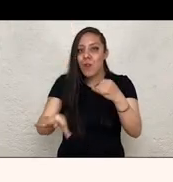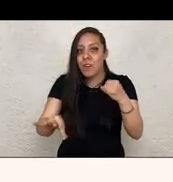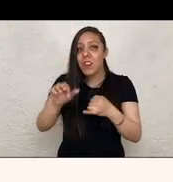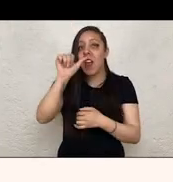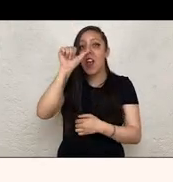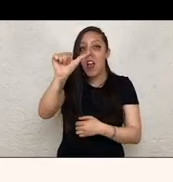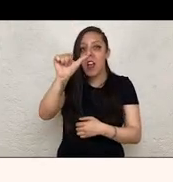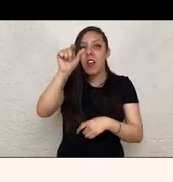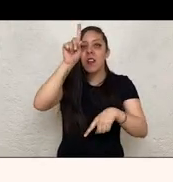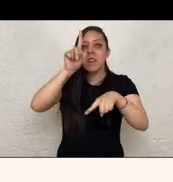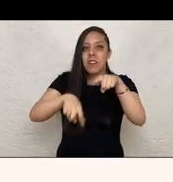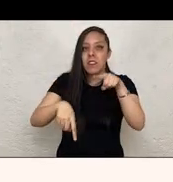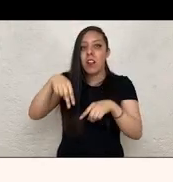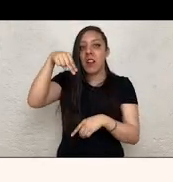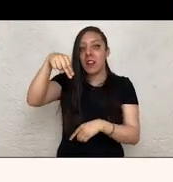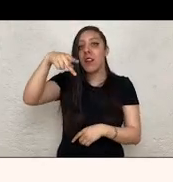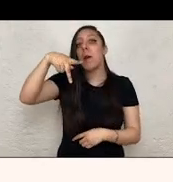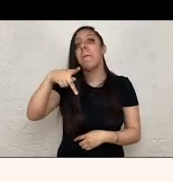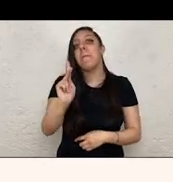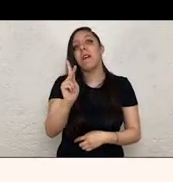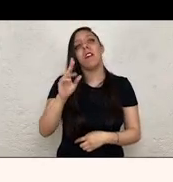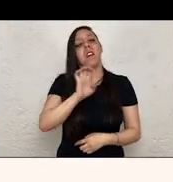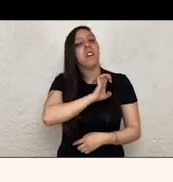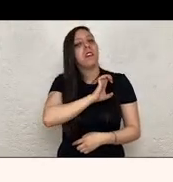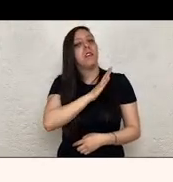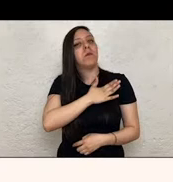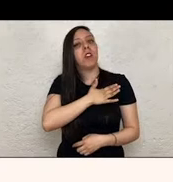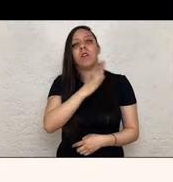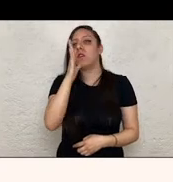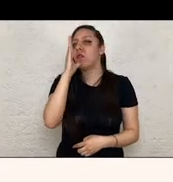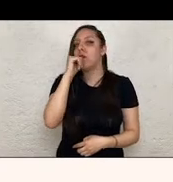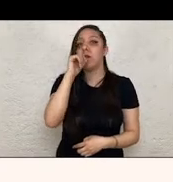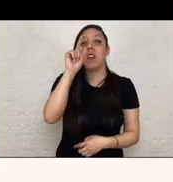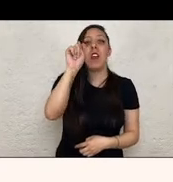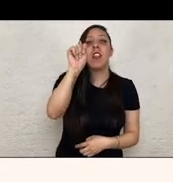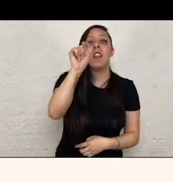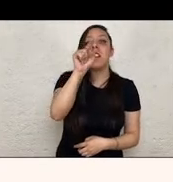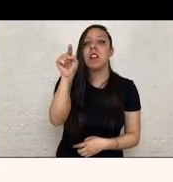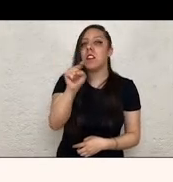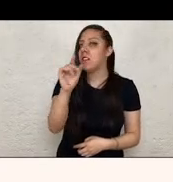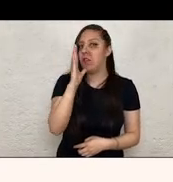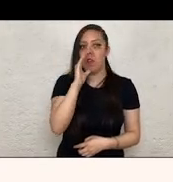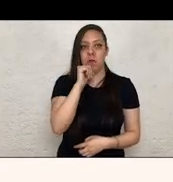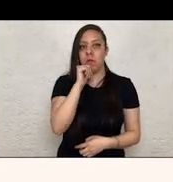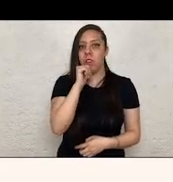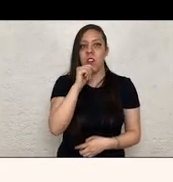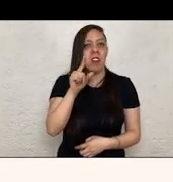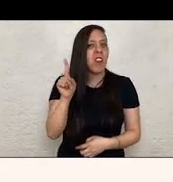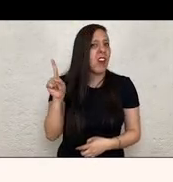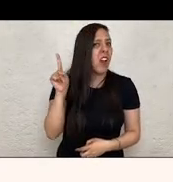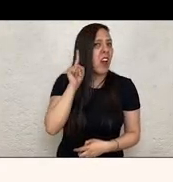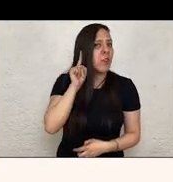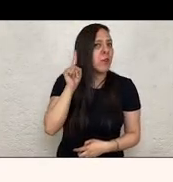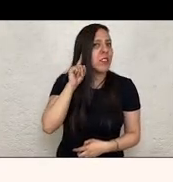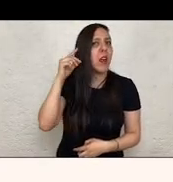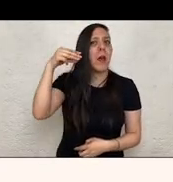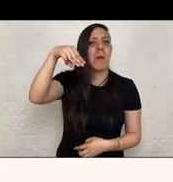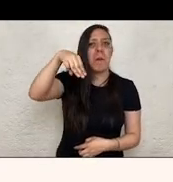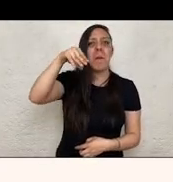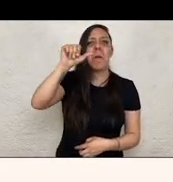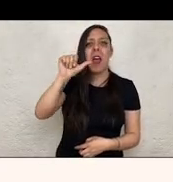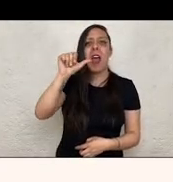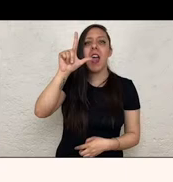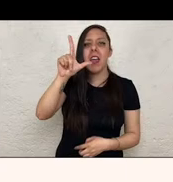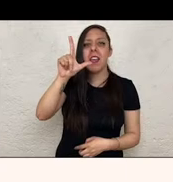Malintzin, pero los españoles no tenían el consonante Tz, no podían procesar mentalmente ese sonido, entonces